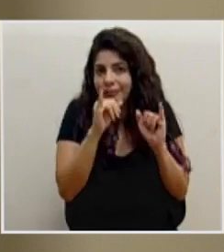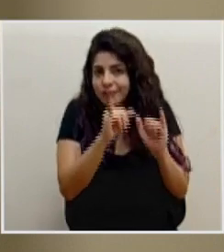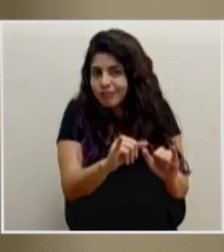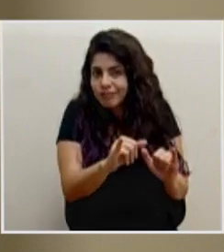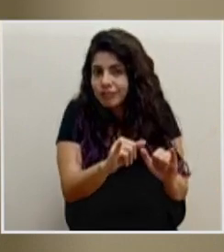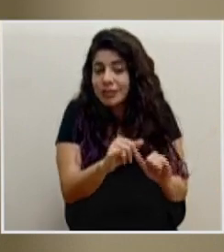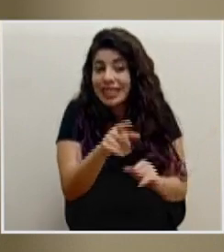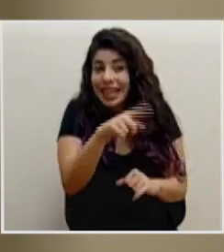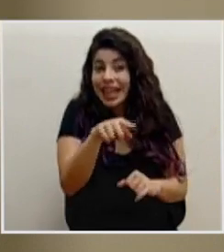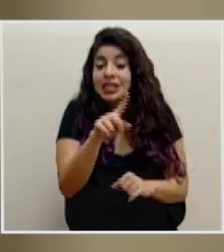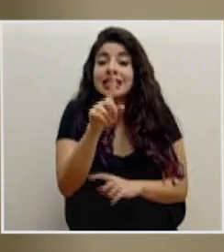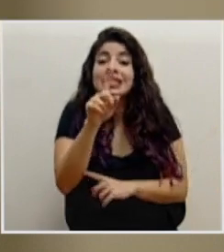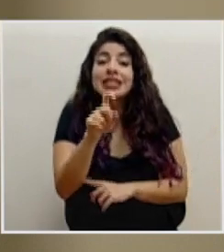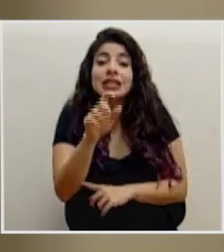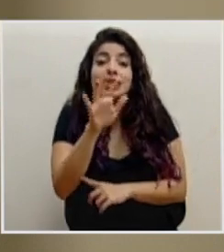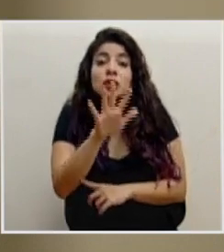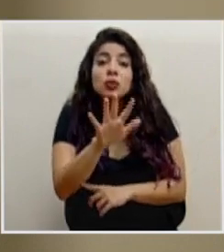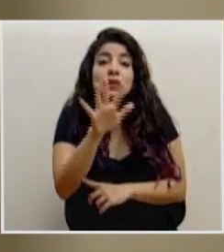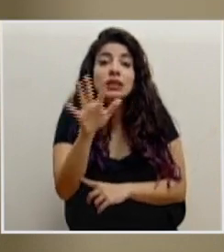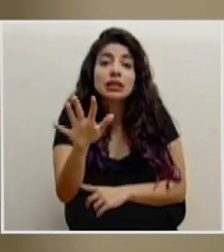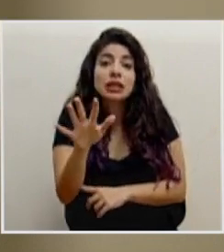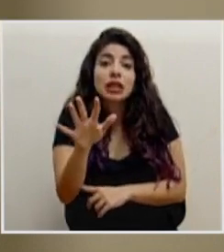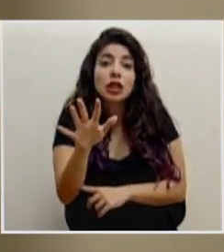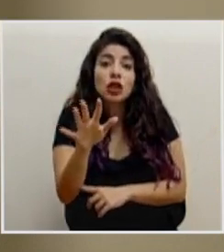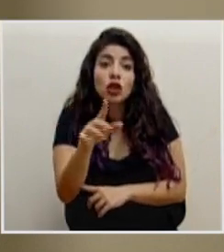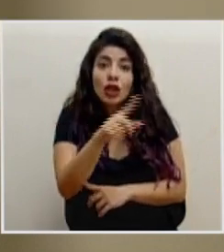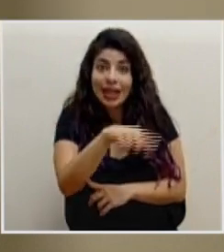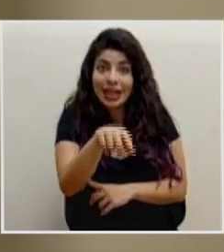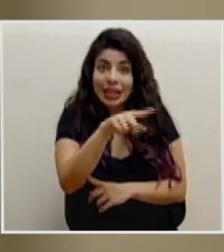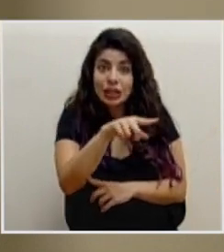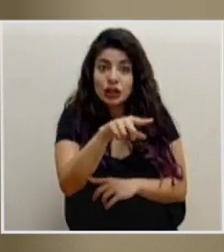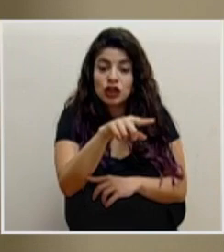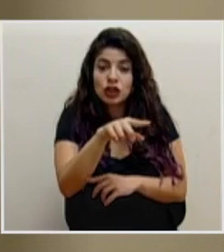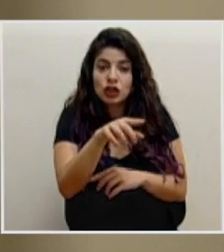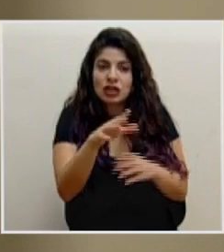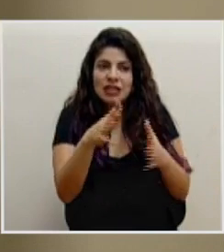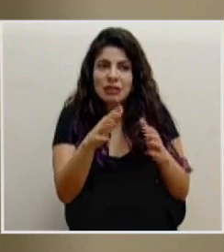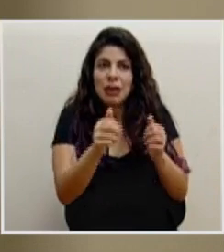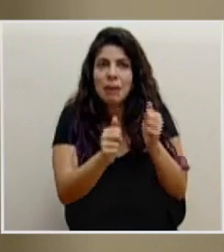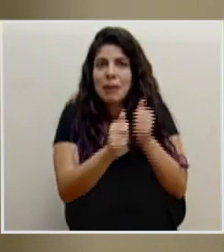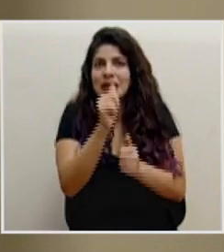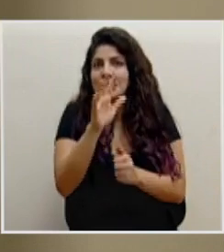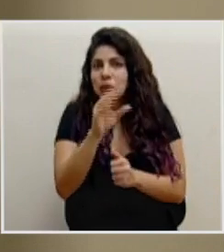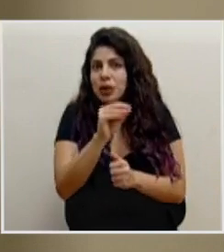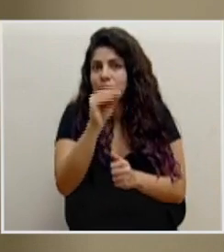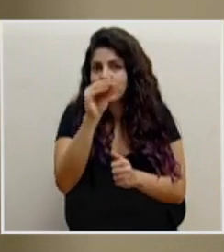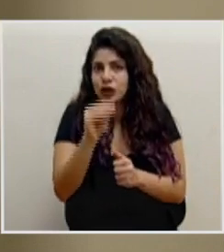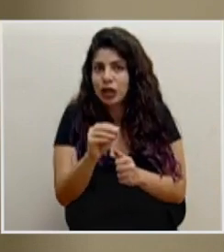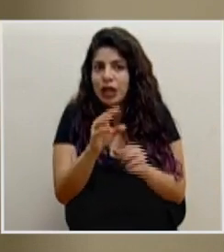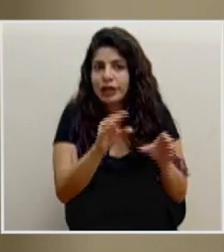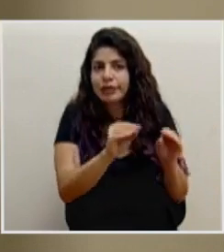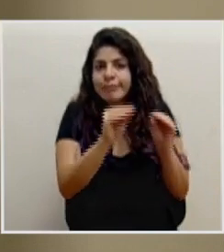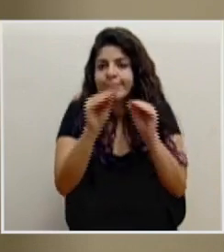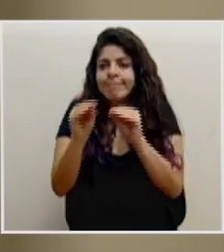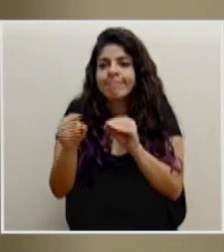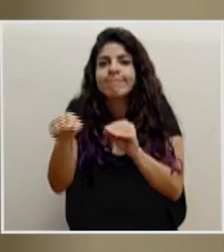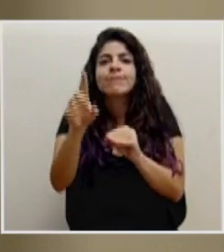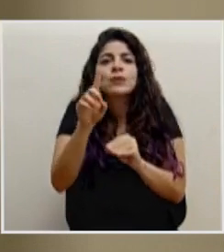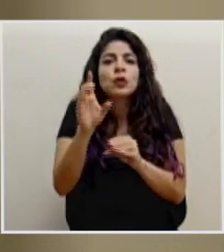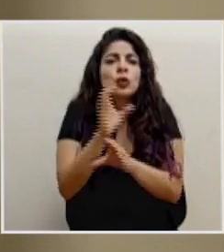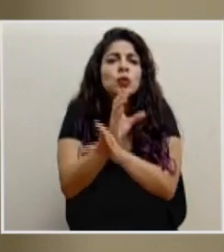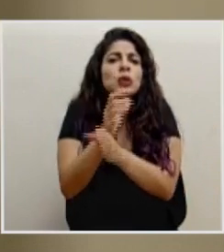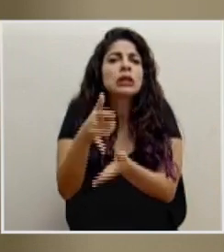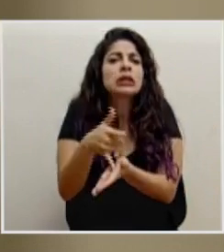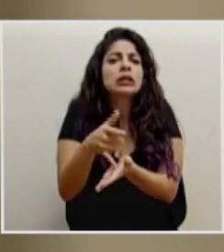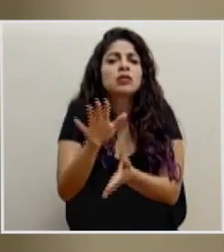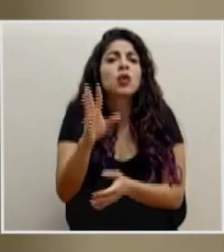hospitalizados, 155 de ellas, o sea, poco más del 50% en cuidados intensivos,